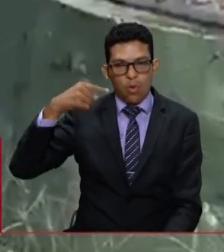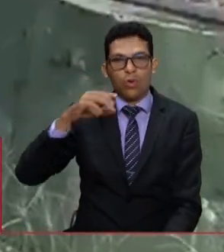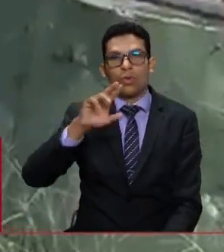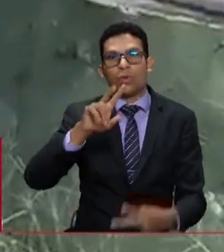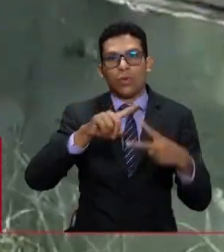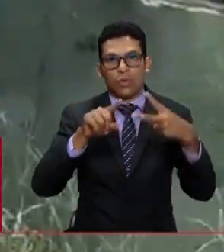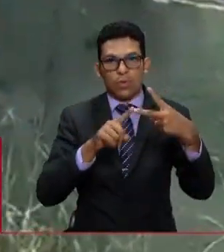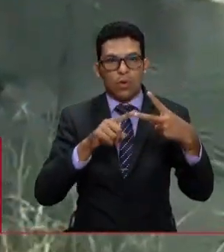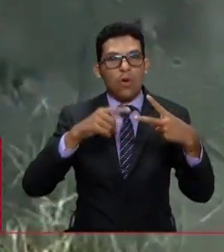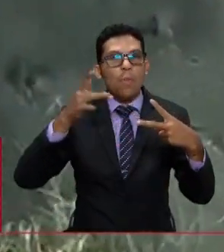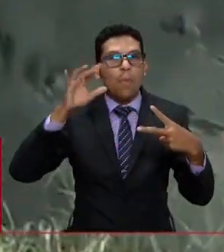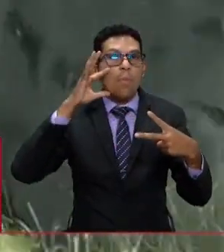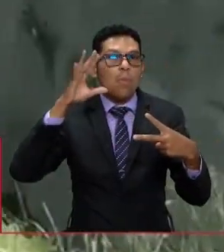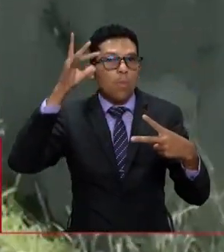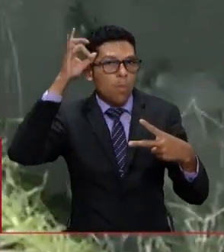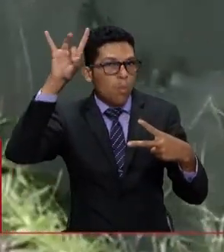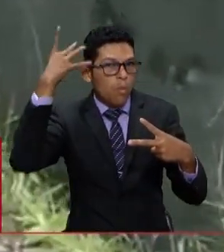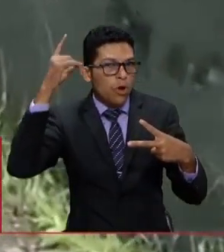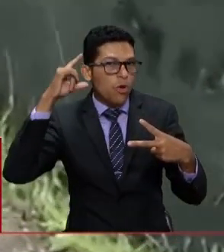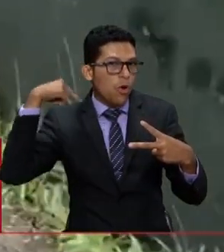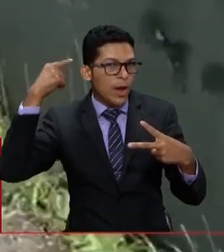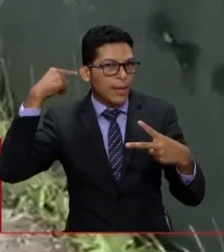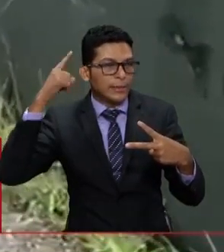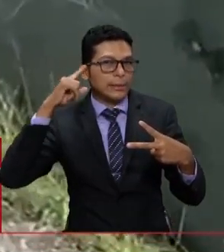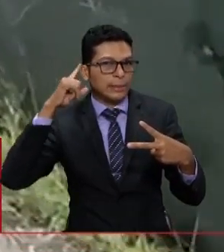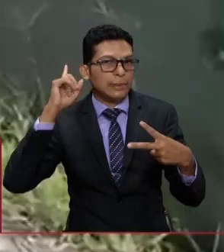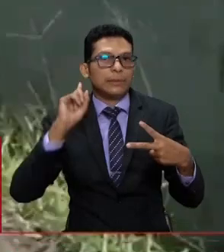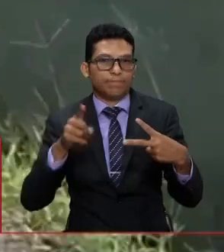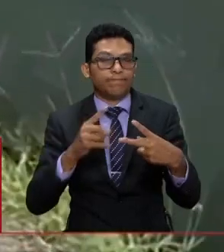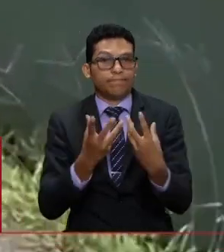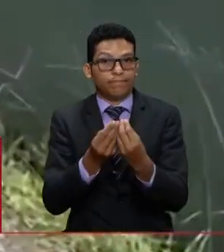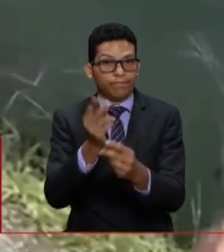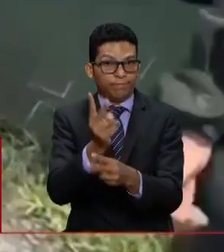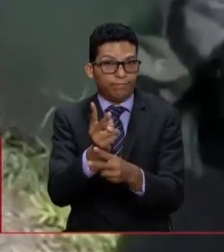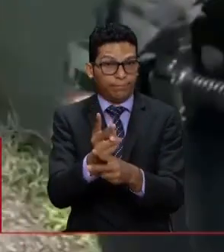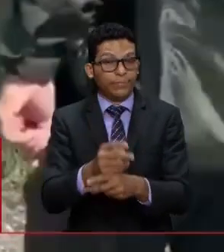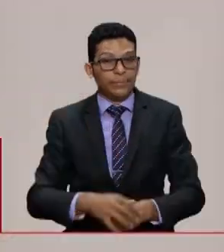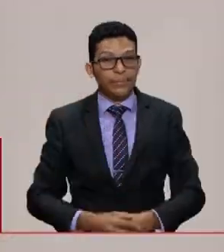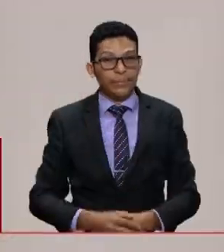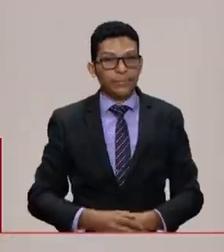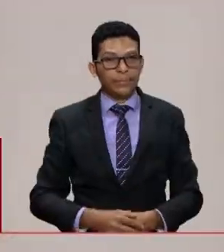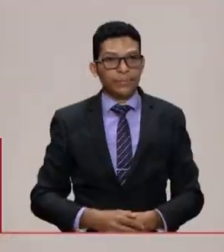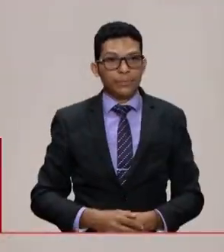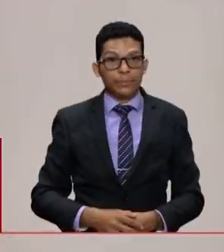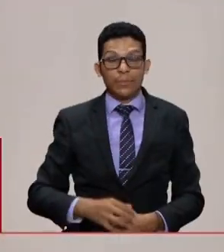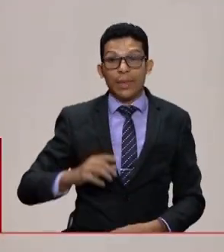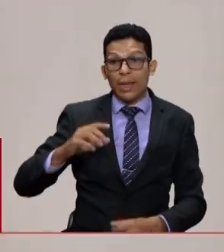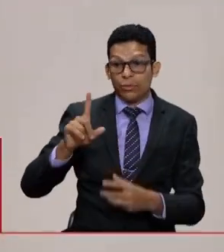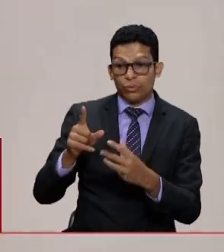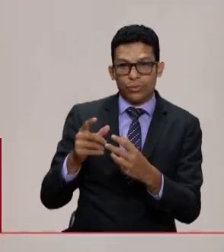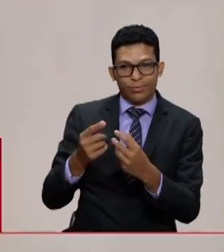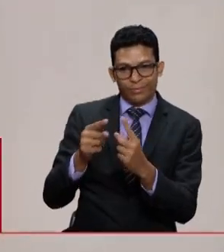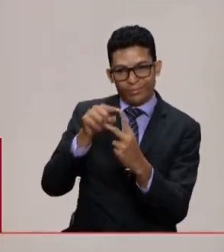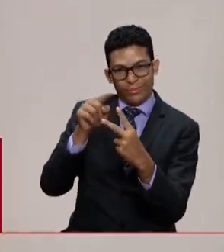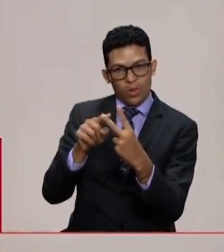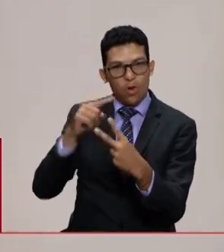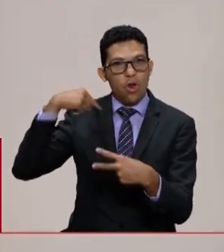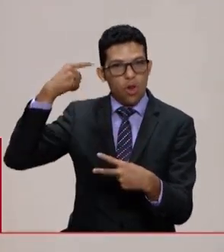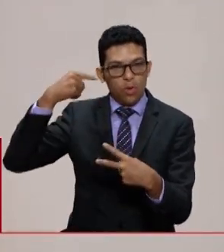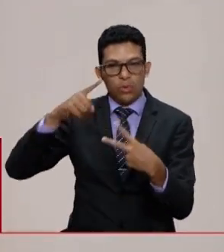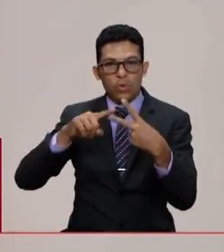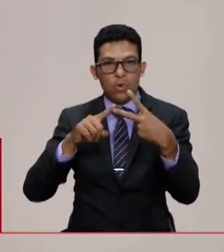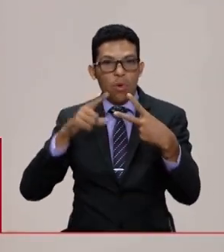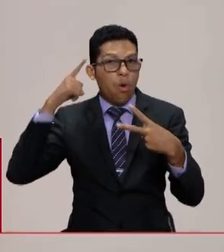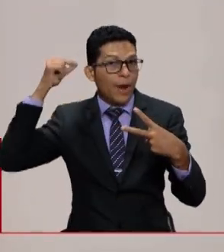Monorejas, peligrosos delincuentes que hacen parte de la organización. Y es importante informar que alias El Loco y Monorejas